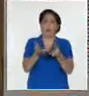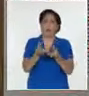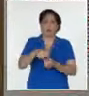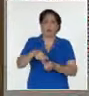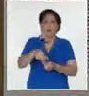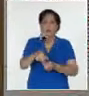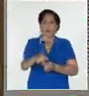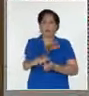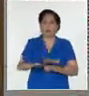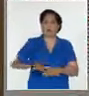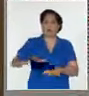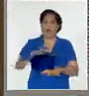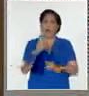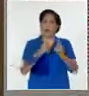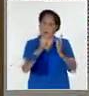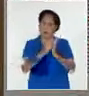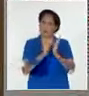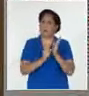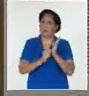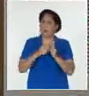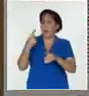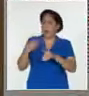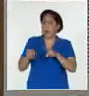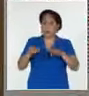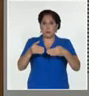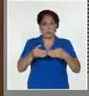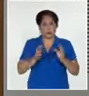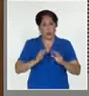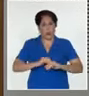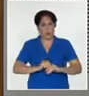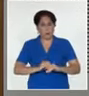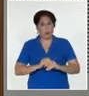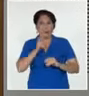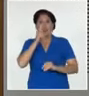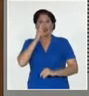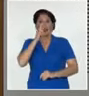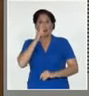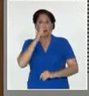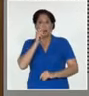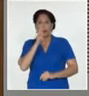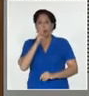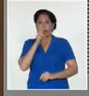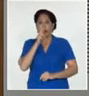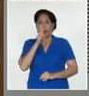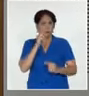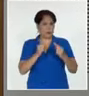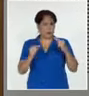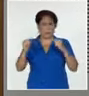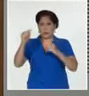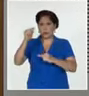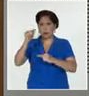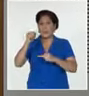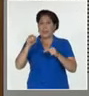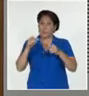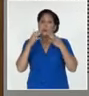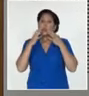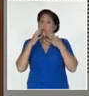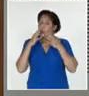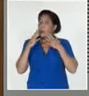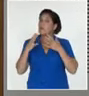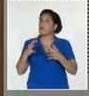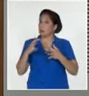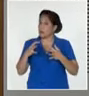la sociedad. No hay otra conclusión. Los comités de defensa de la revolución son indispensables